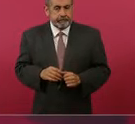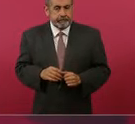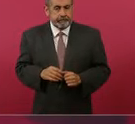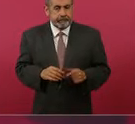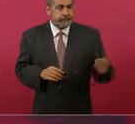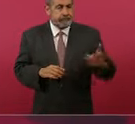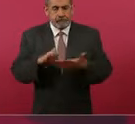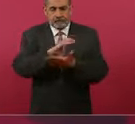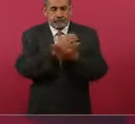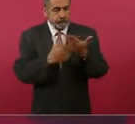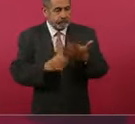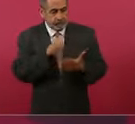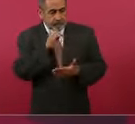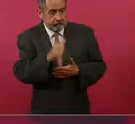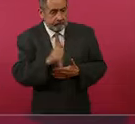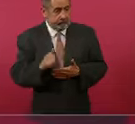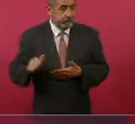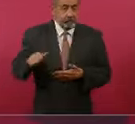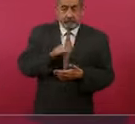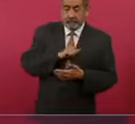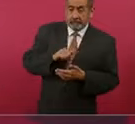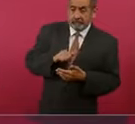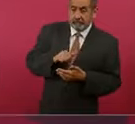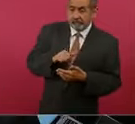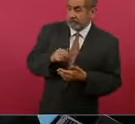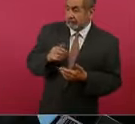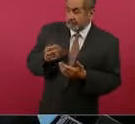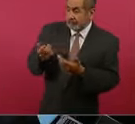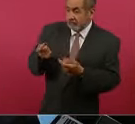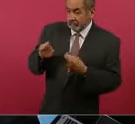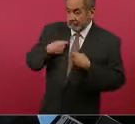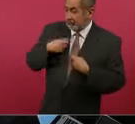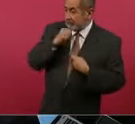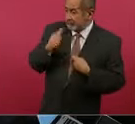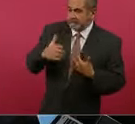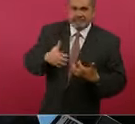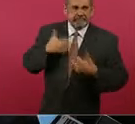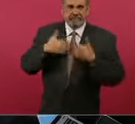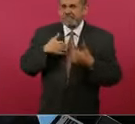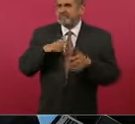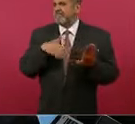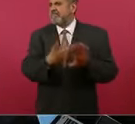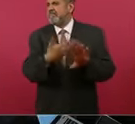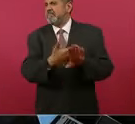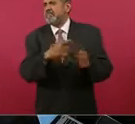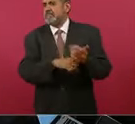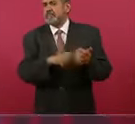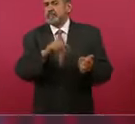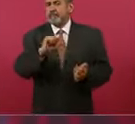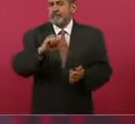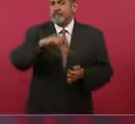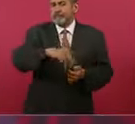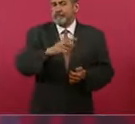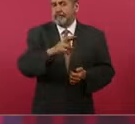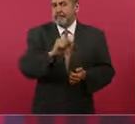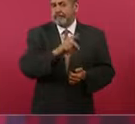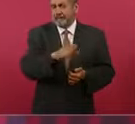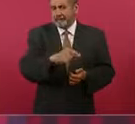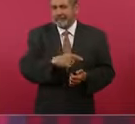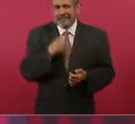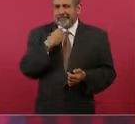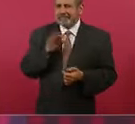obtenido el contrato. Sí, ganado la licitación. Sí, quienes no habían ganado la licitación se quedaron molestos y estaban